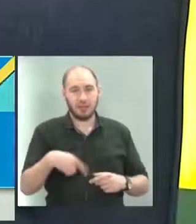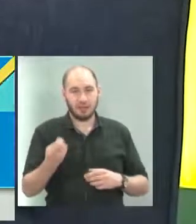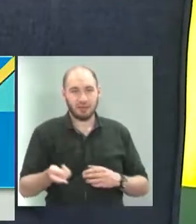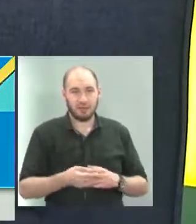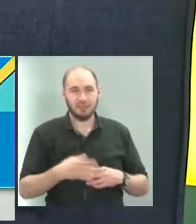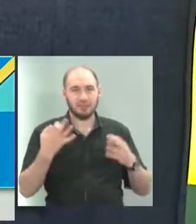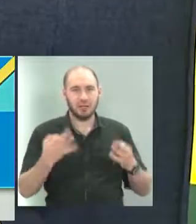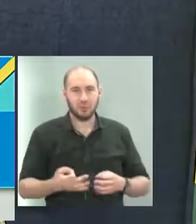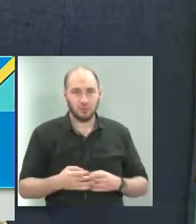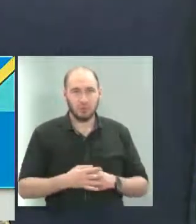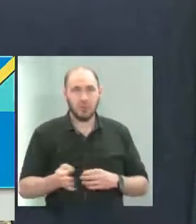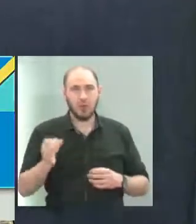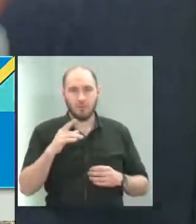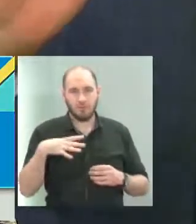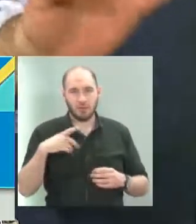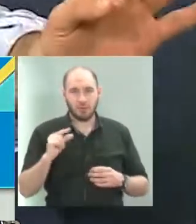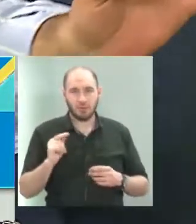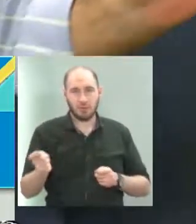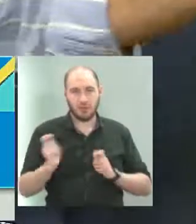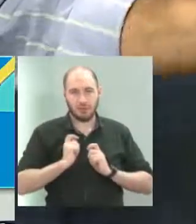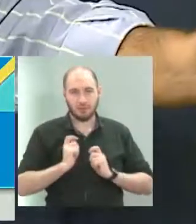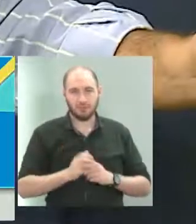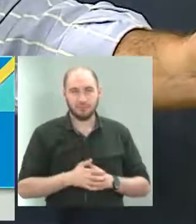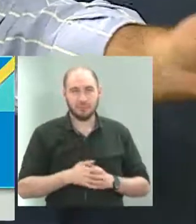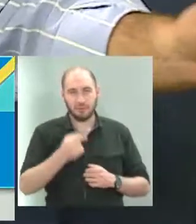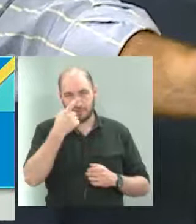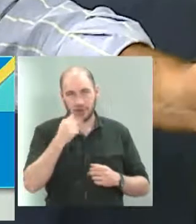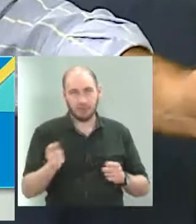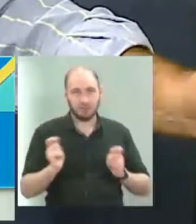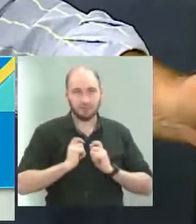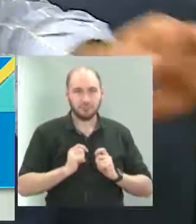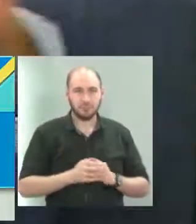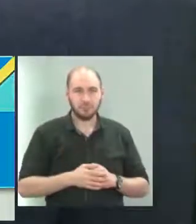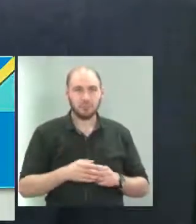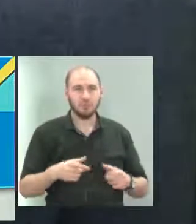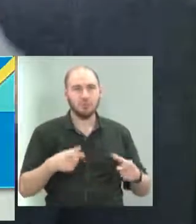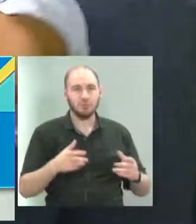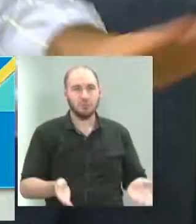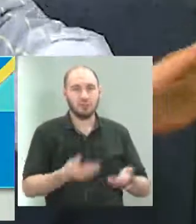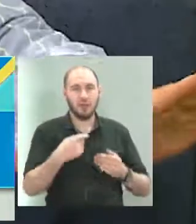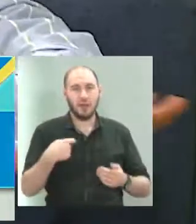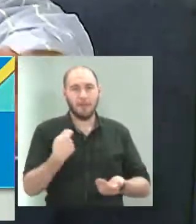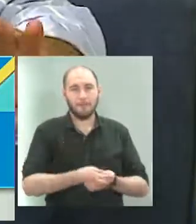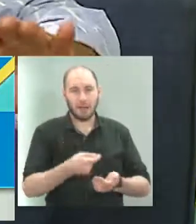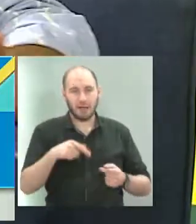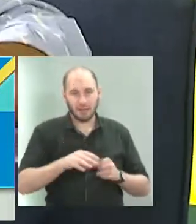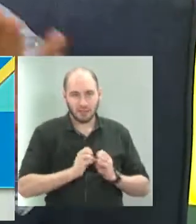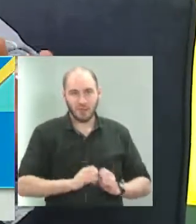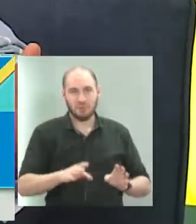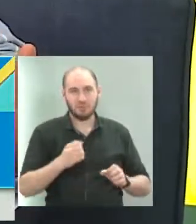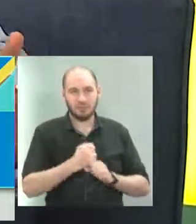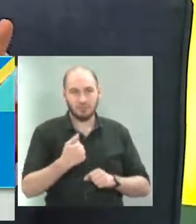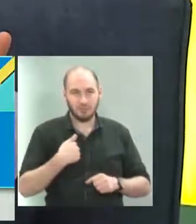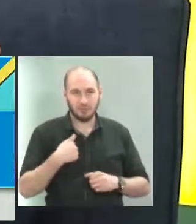Es muy probable, en pocos días, nos entregan la llave definitiva. Se cargo, muchachos, suerte, paguen las cuentas y ahí empieza mi